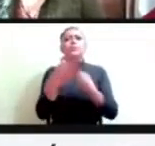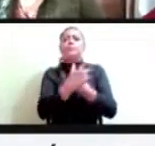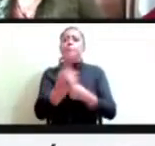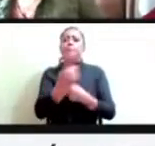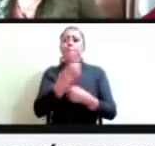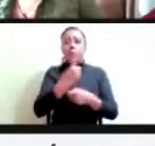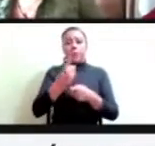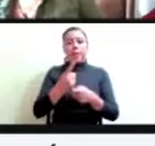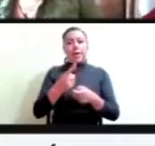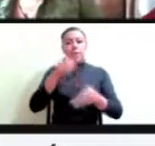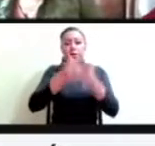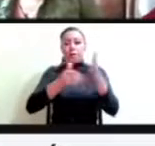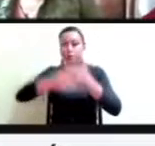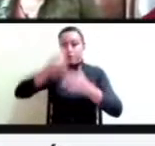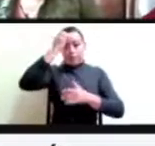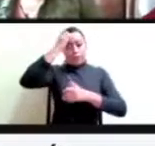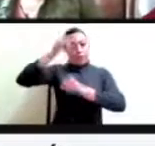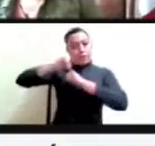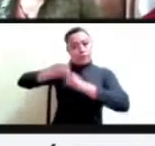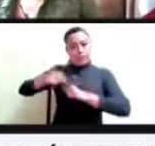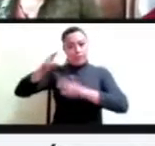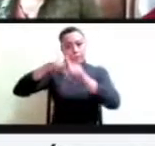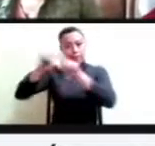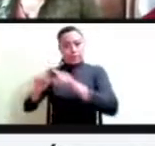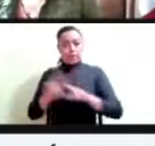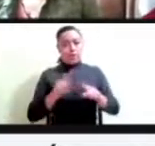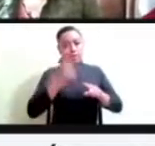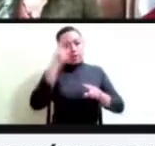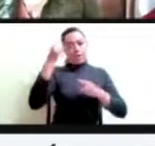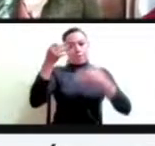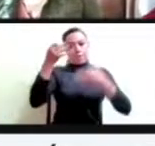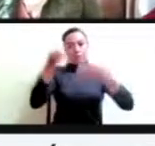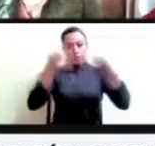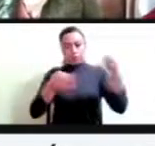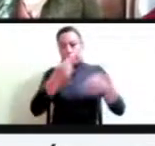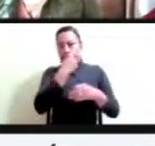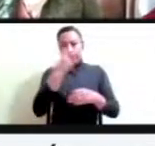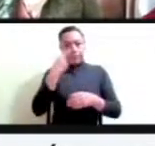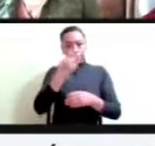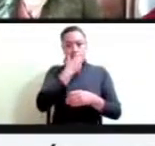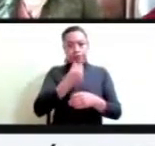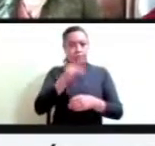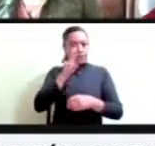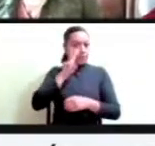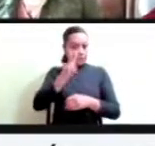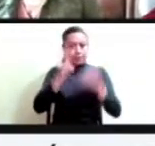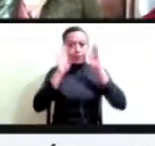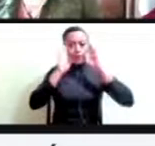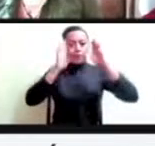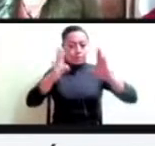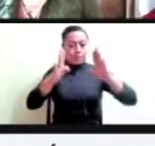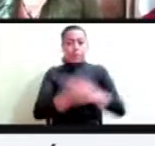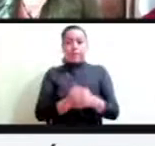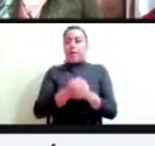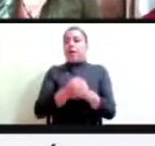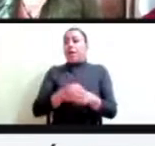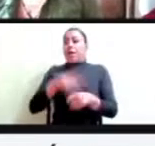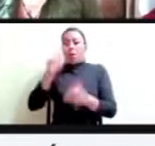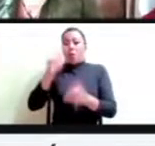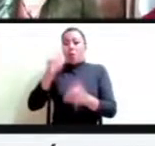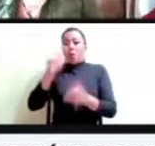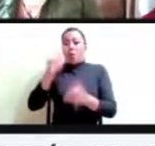conocimiento de las autoridades para juzgar con perspectiva de género. La revictimización, los trámites dilatorios y muchas veces